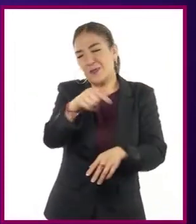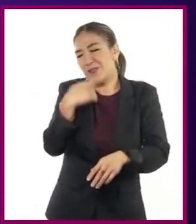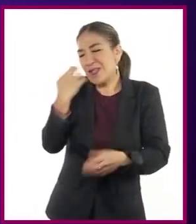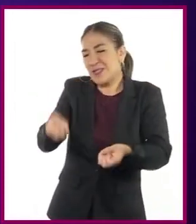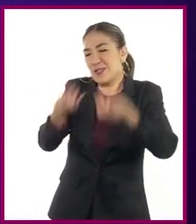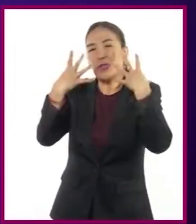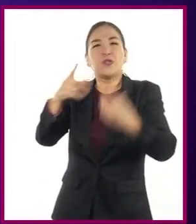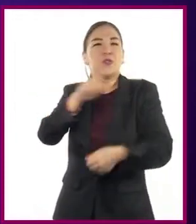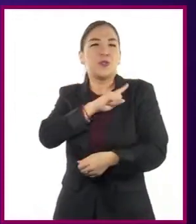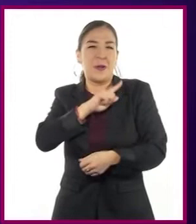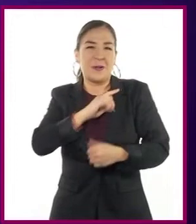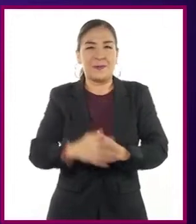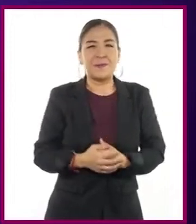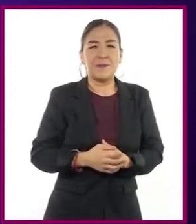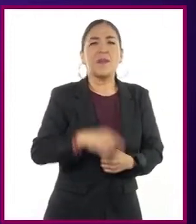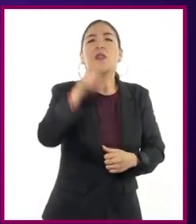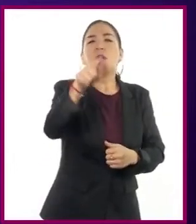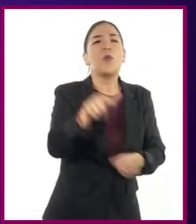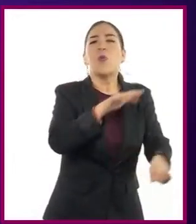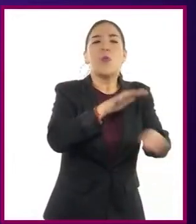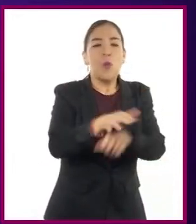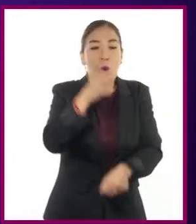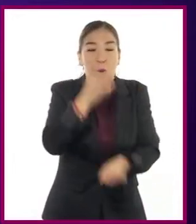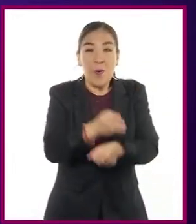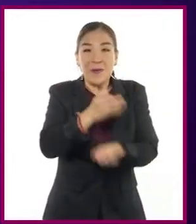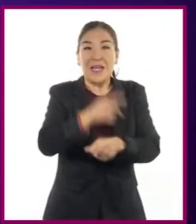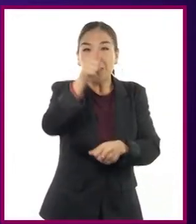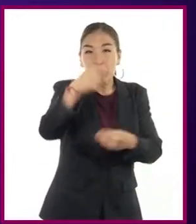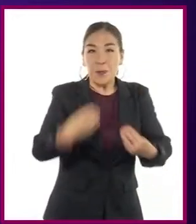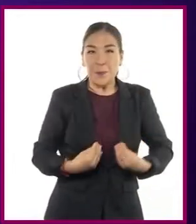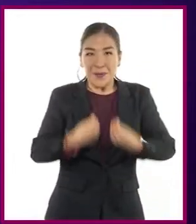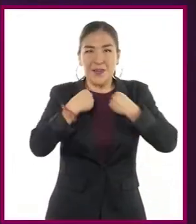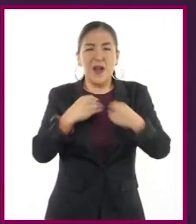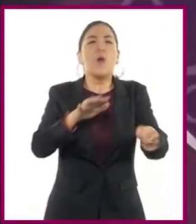¿Has pensado en qué necesidades nuevas han aparecido en esta etapa de tu vida?